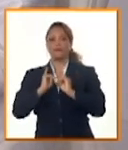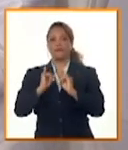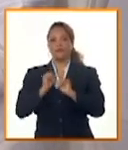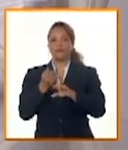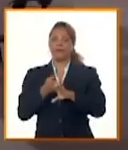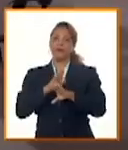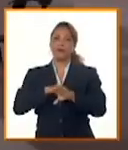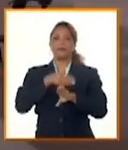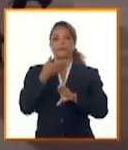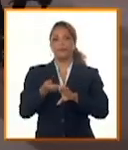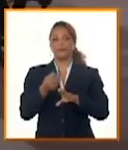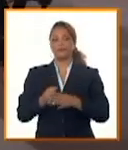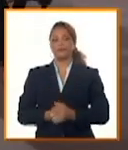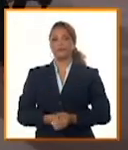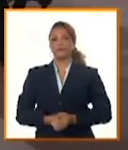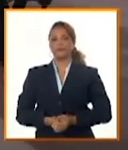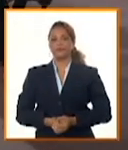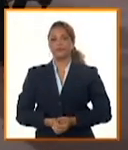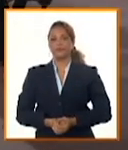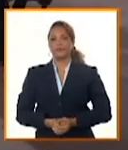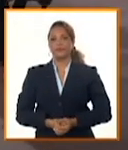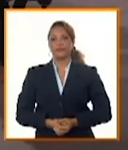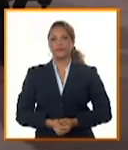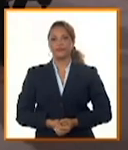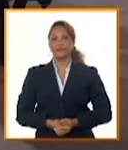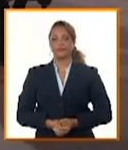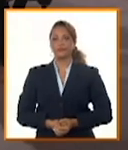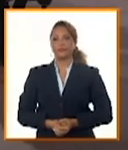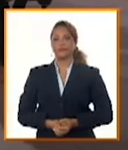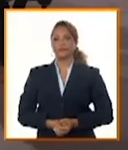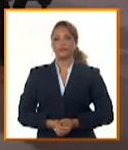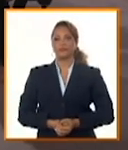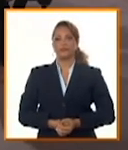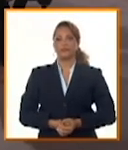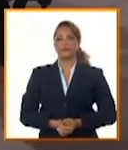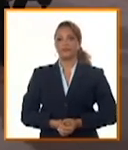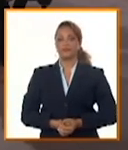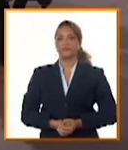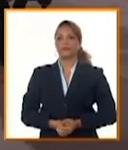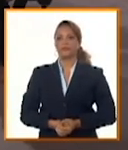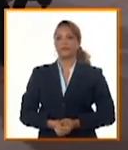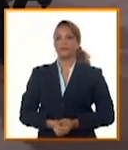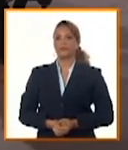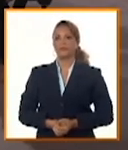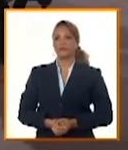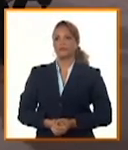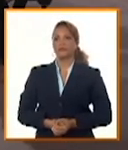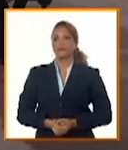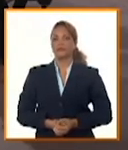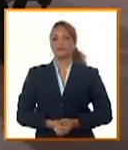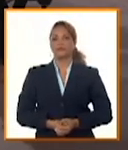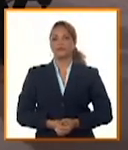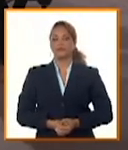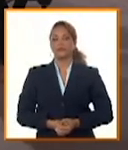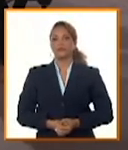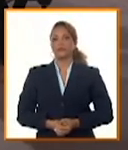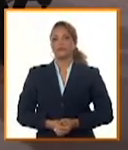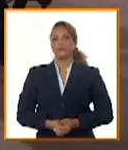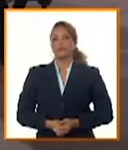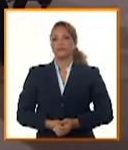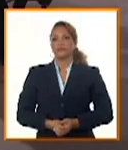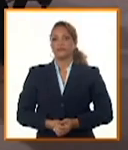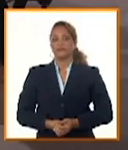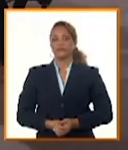oportunamente adelante la próxima presentación bueno Estos son cuando hablamos de canales electrónicos de pago